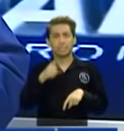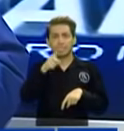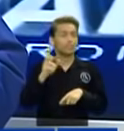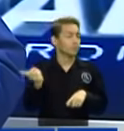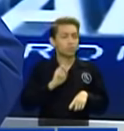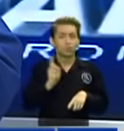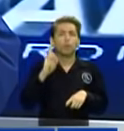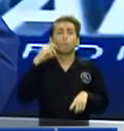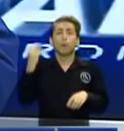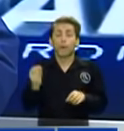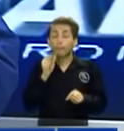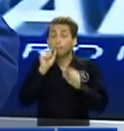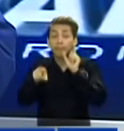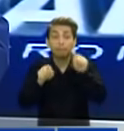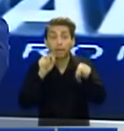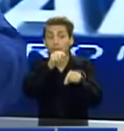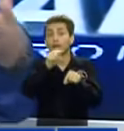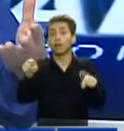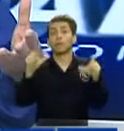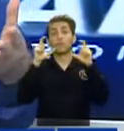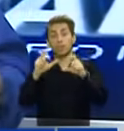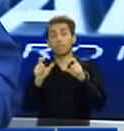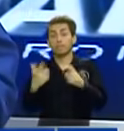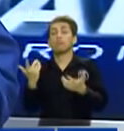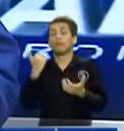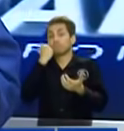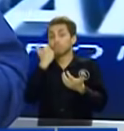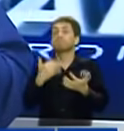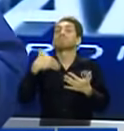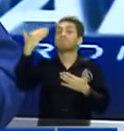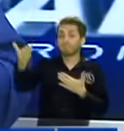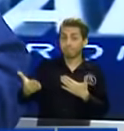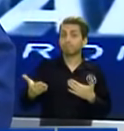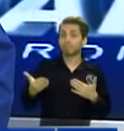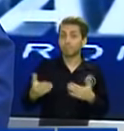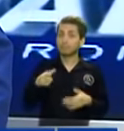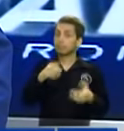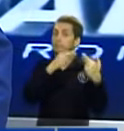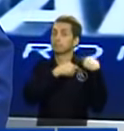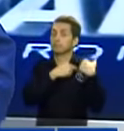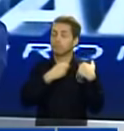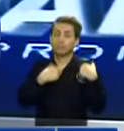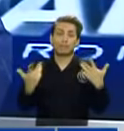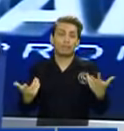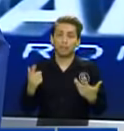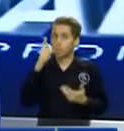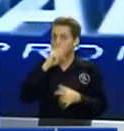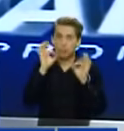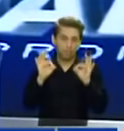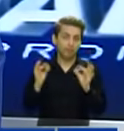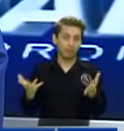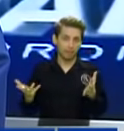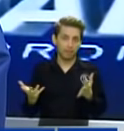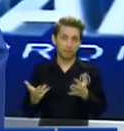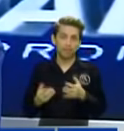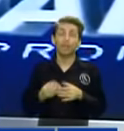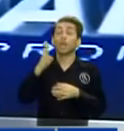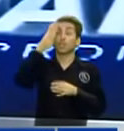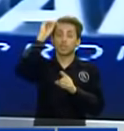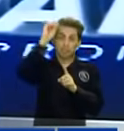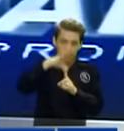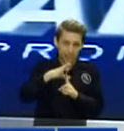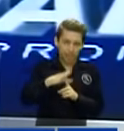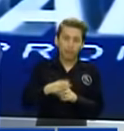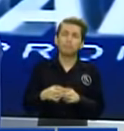porque él podría sufrir las consecuencias. A veces la irresponsabilidad de nosotros no ha hecho bien las cosas. Que Dios les bendiga, pero